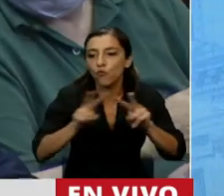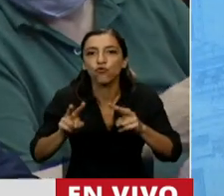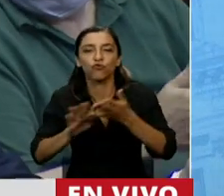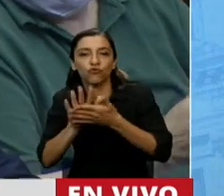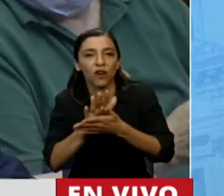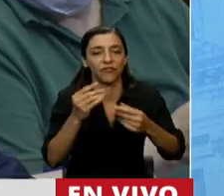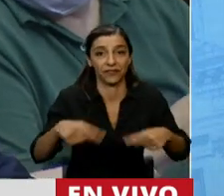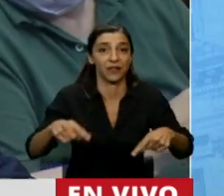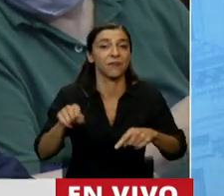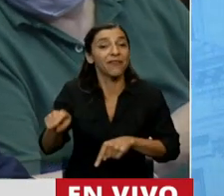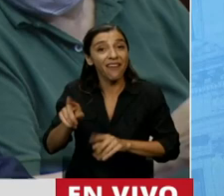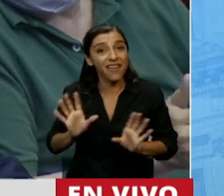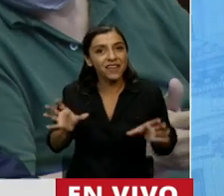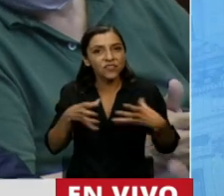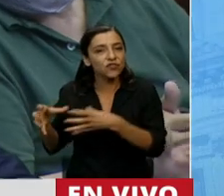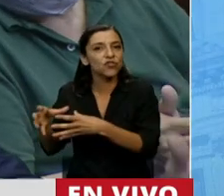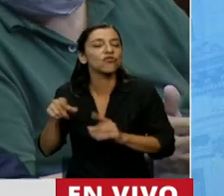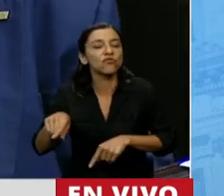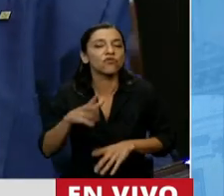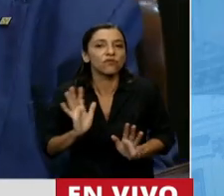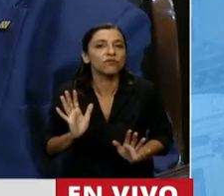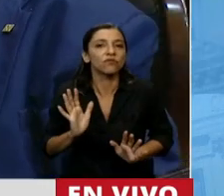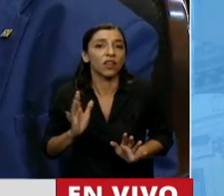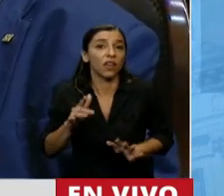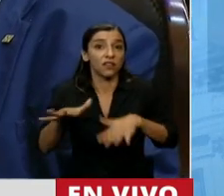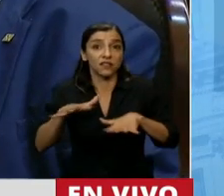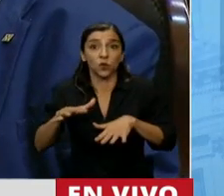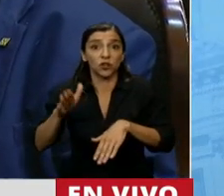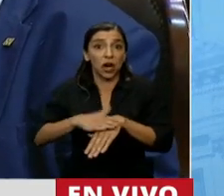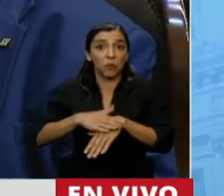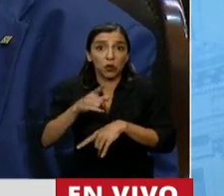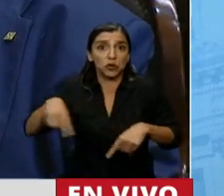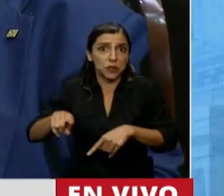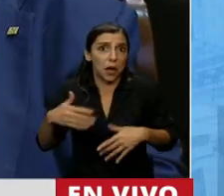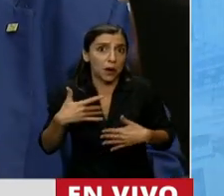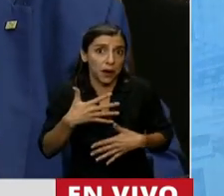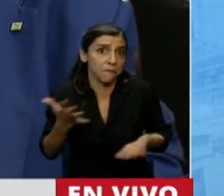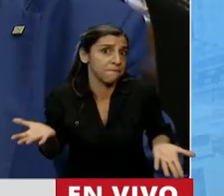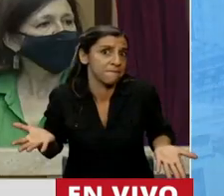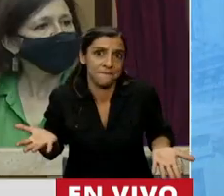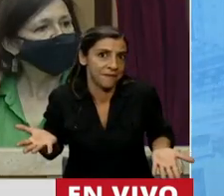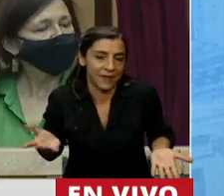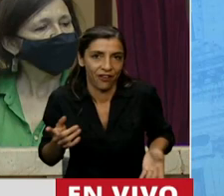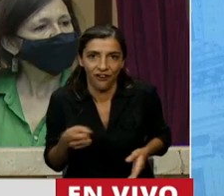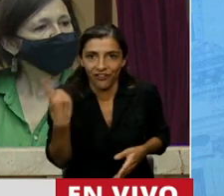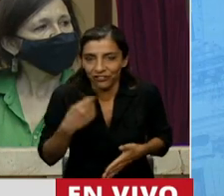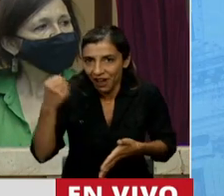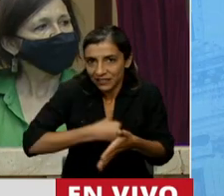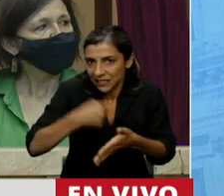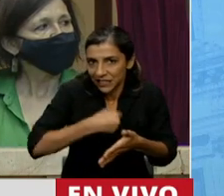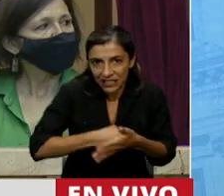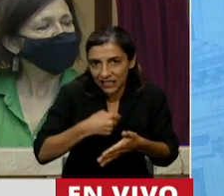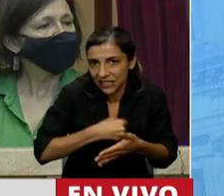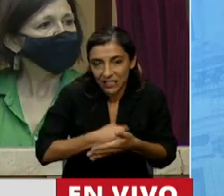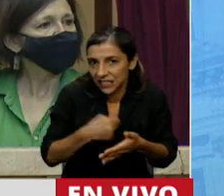situación sobre la que necesariamente hoy tenemos que llevarnos la media sanción favorable, son